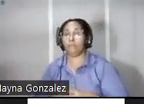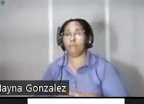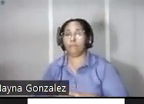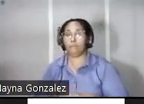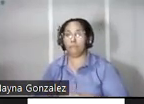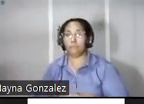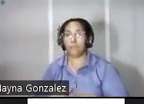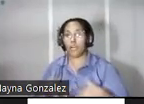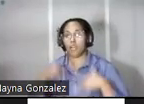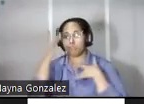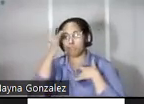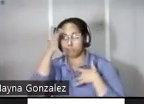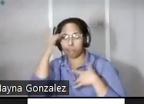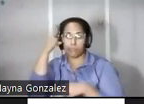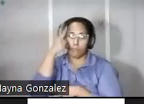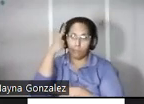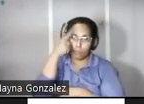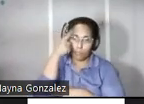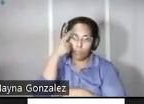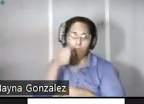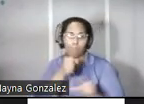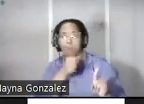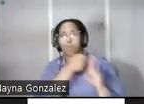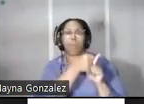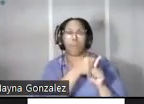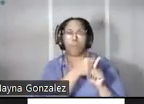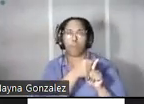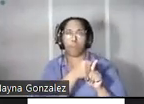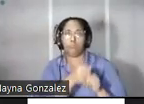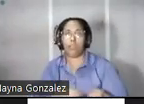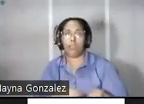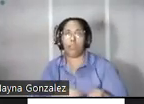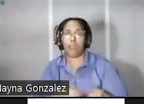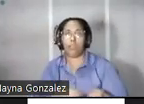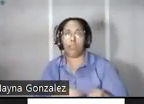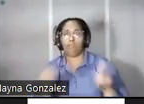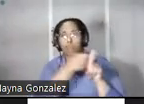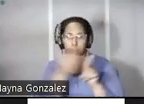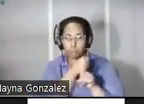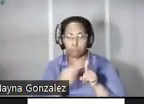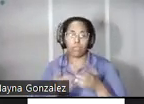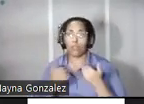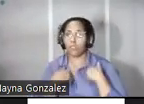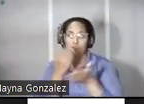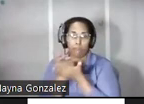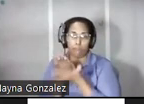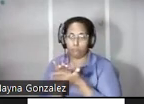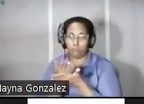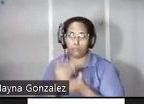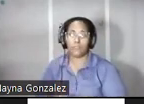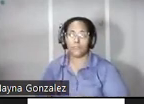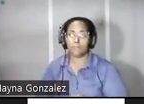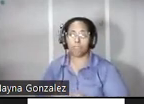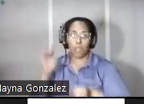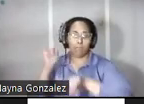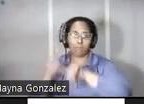de ella clínicamente como un tipo de violencia de autoagresión, de la cual no tenemos evidencia,